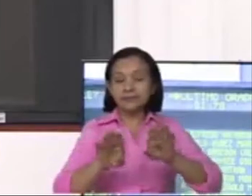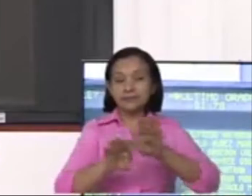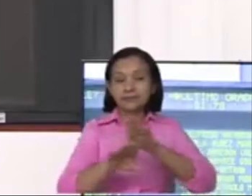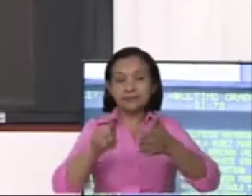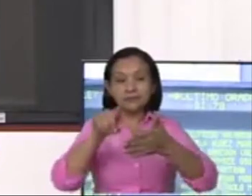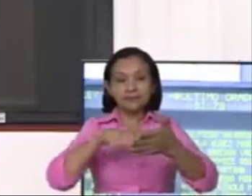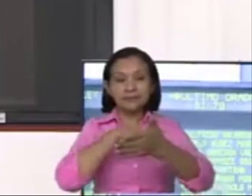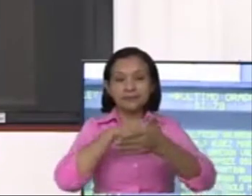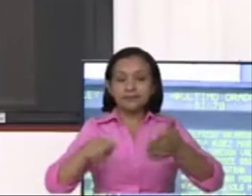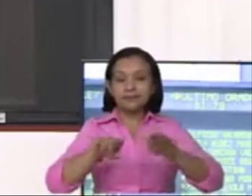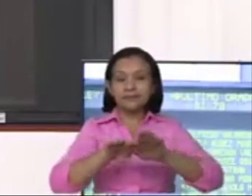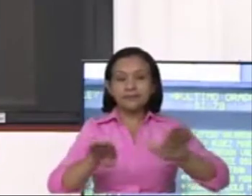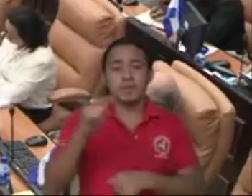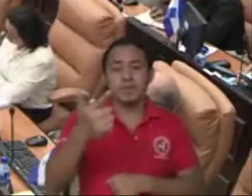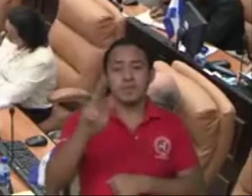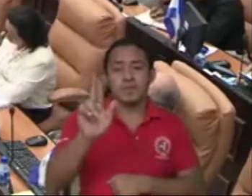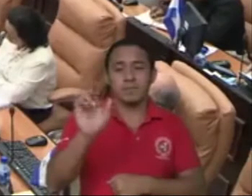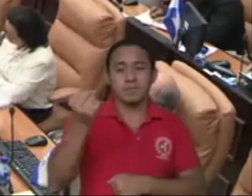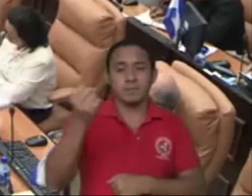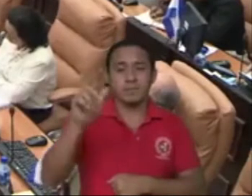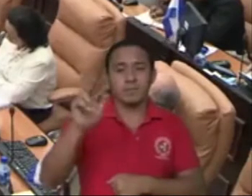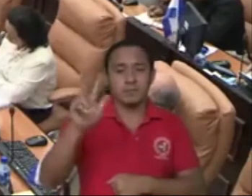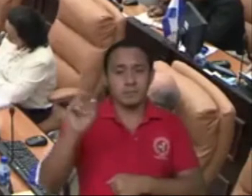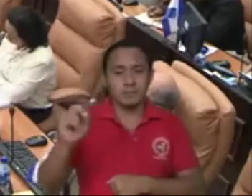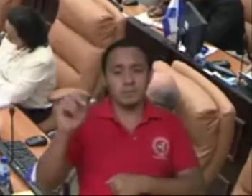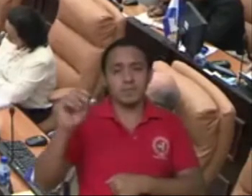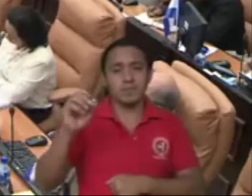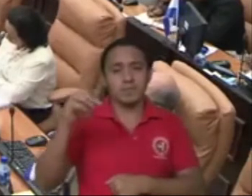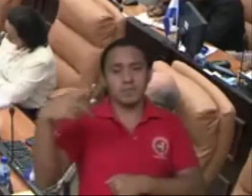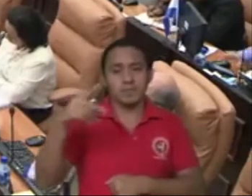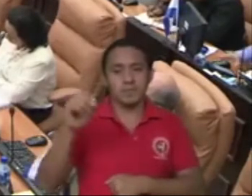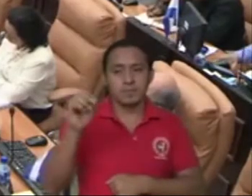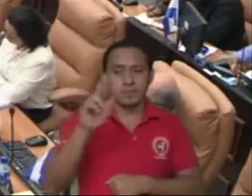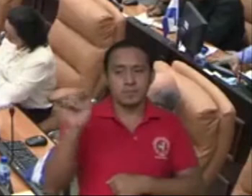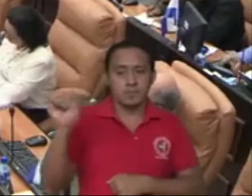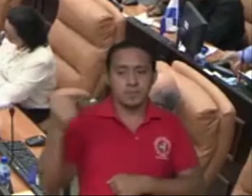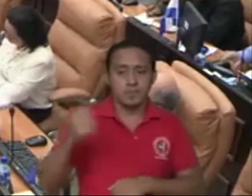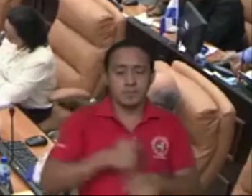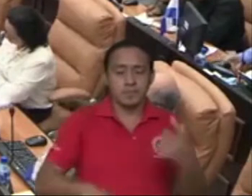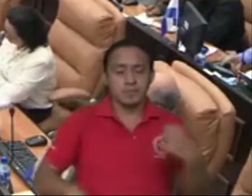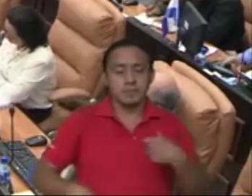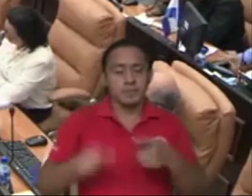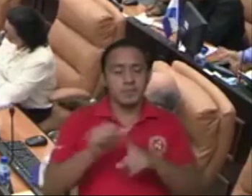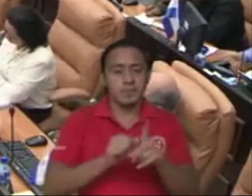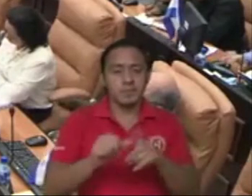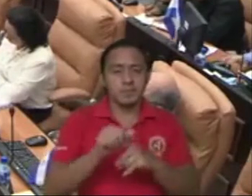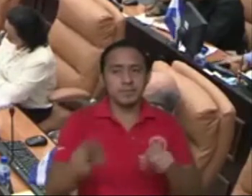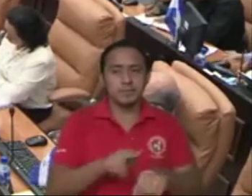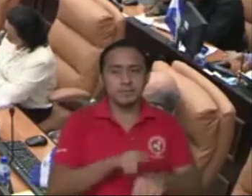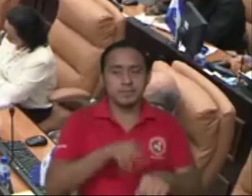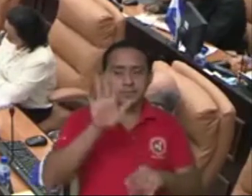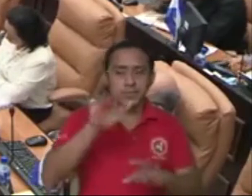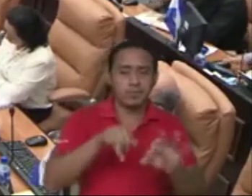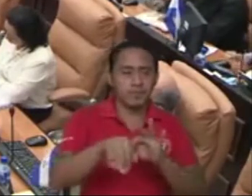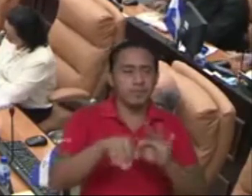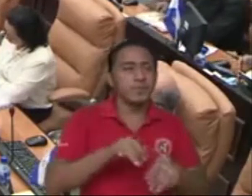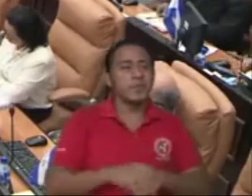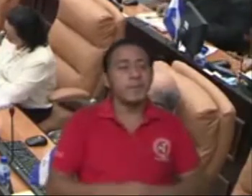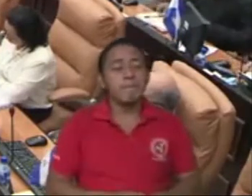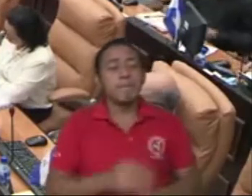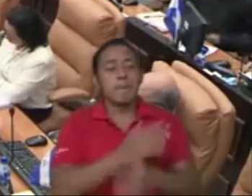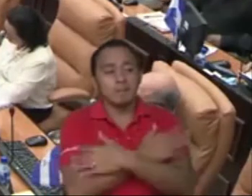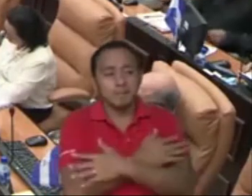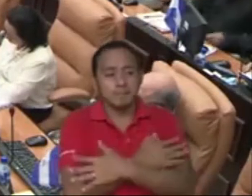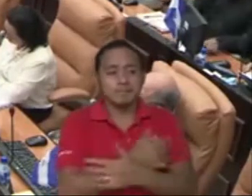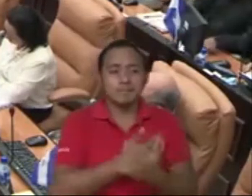Con 78 votos a favor, 10 abstenciones y 3 en contra, diputados de la Asamblea Nacional aprobaron